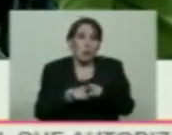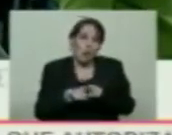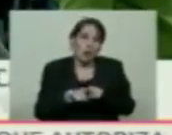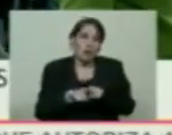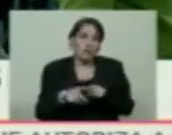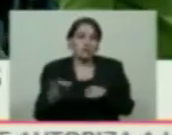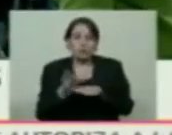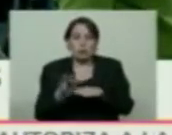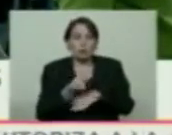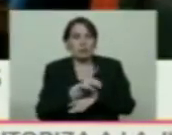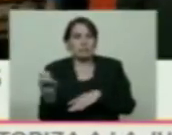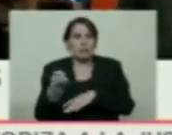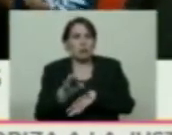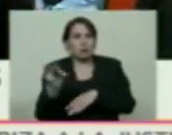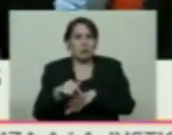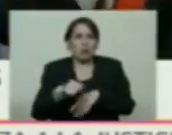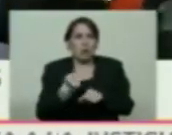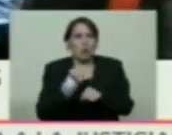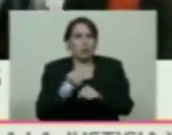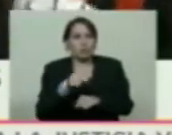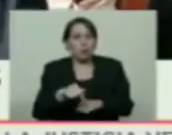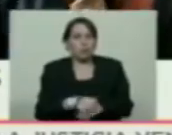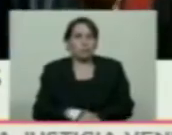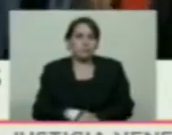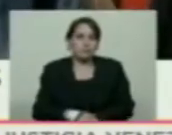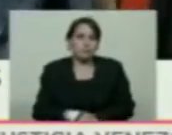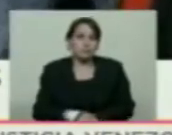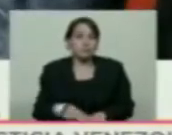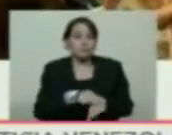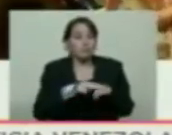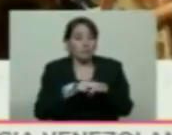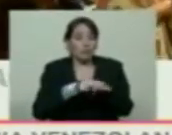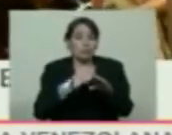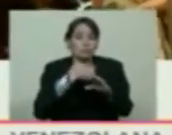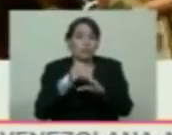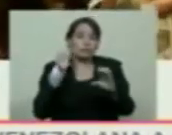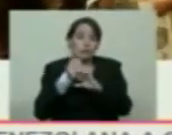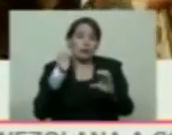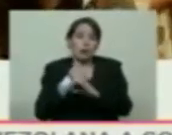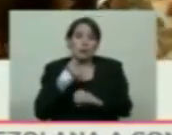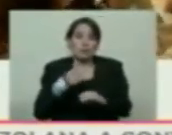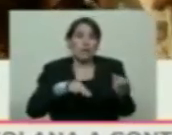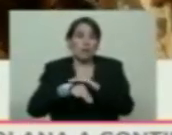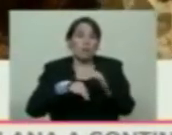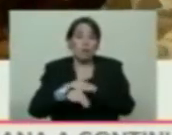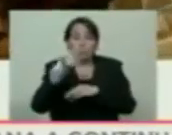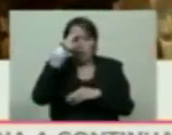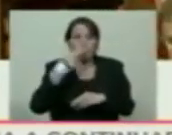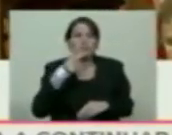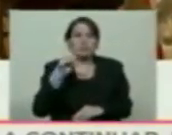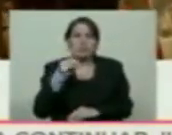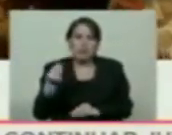funcionando al 100% como está funcionando hoy. También el ministro para el Transporte, Hipólito Abreu, informó que el Metro Los Teques y el ferrocarril